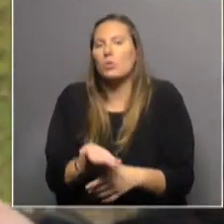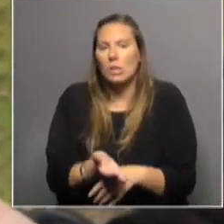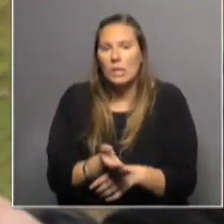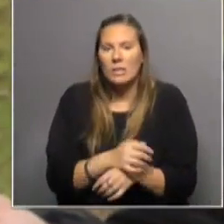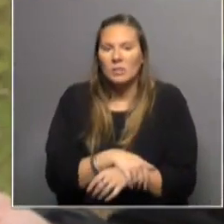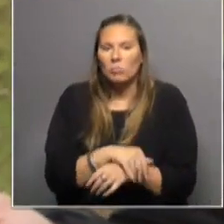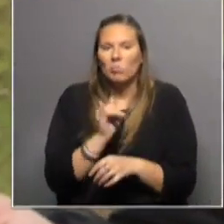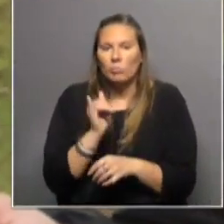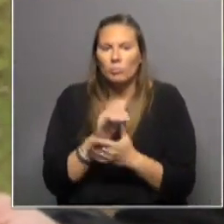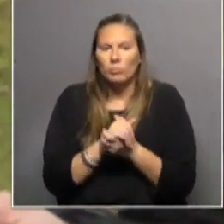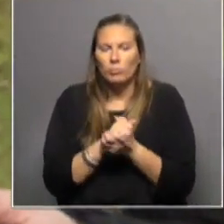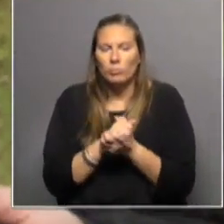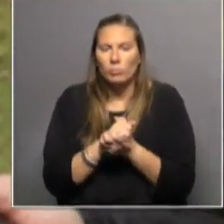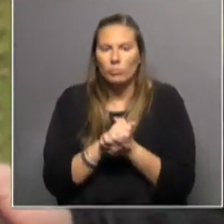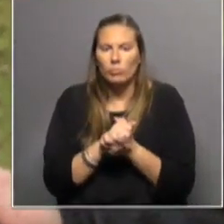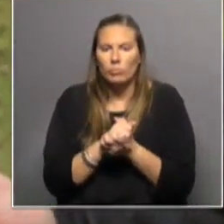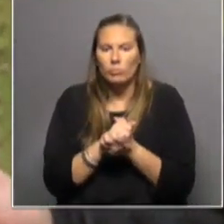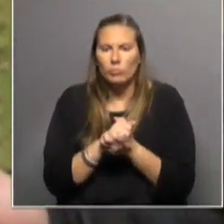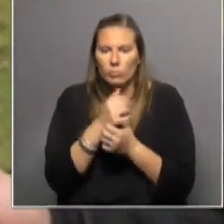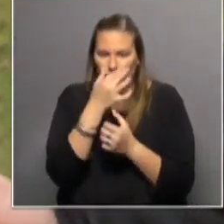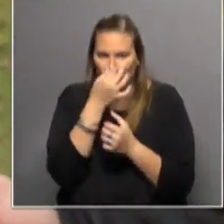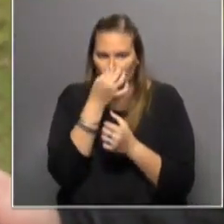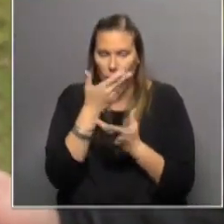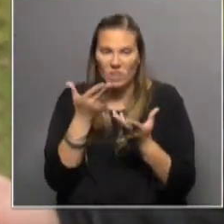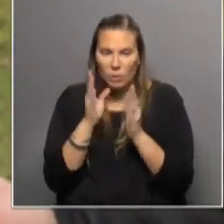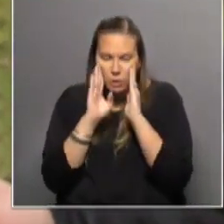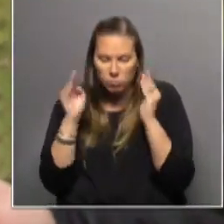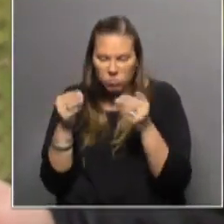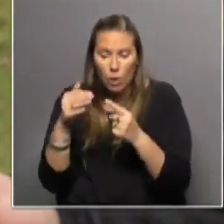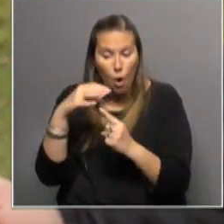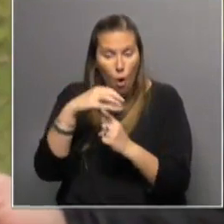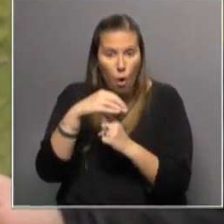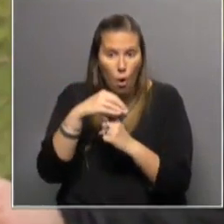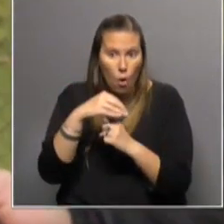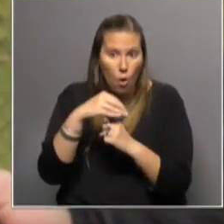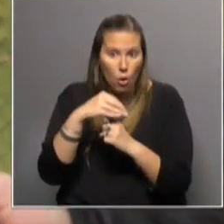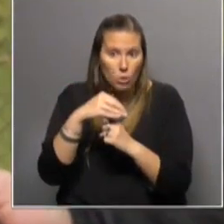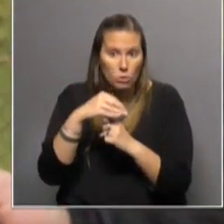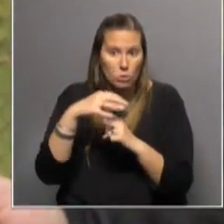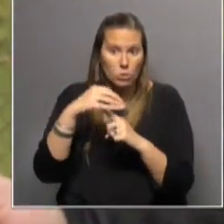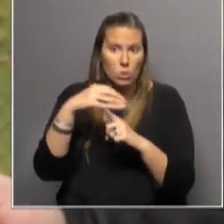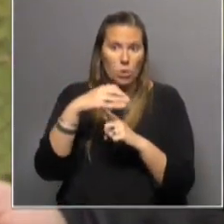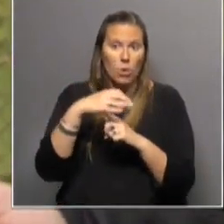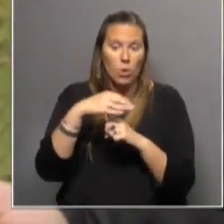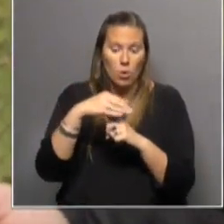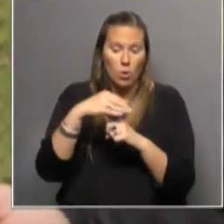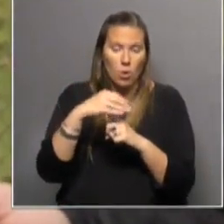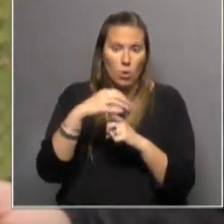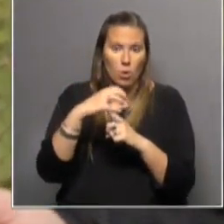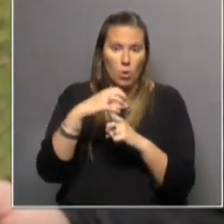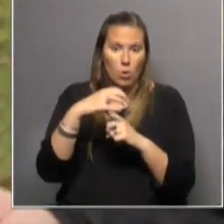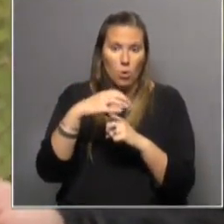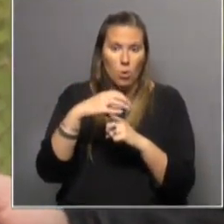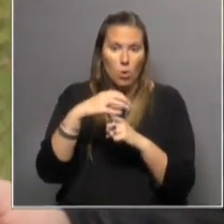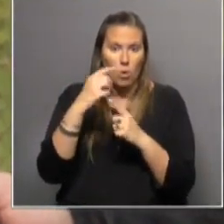Sí, sí, sí, obvio. Mirá, yo ahora estoy bastante metido con los hongos, que me